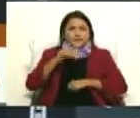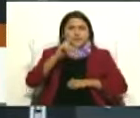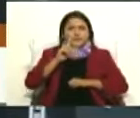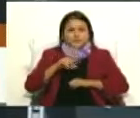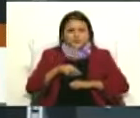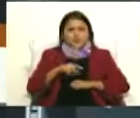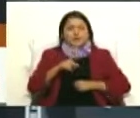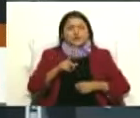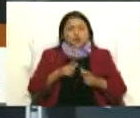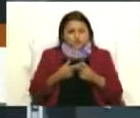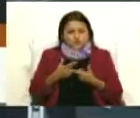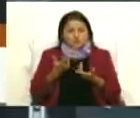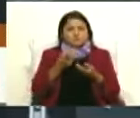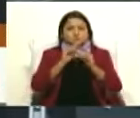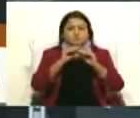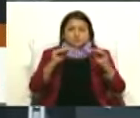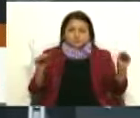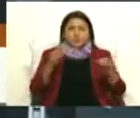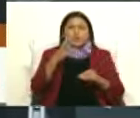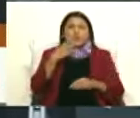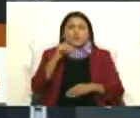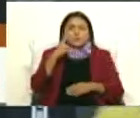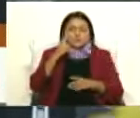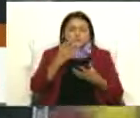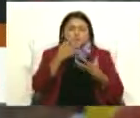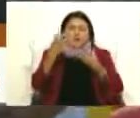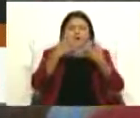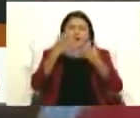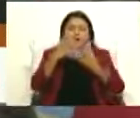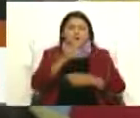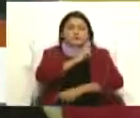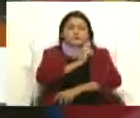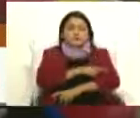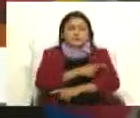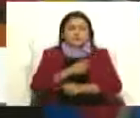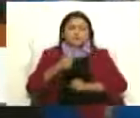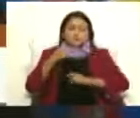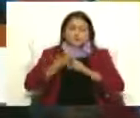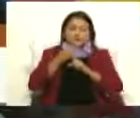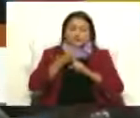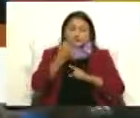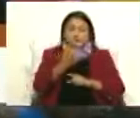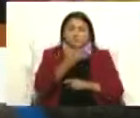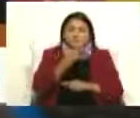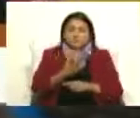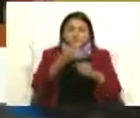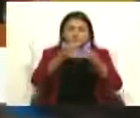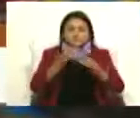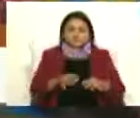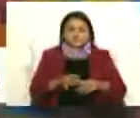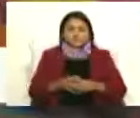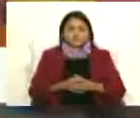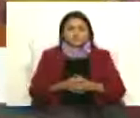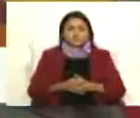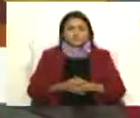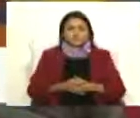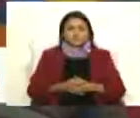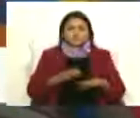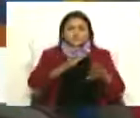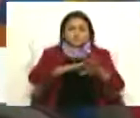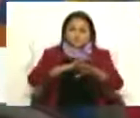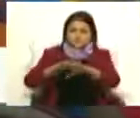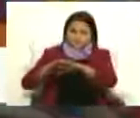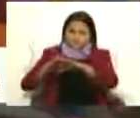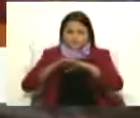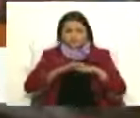juventud un grito de fuerza, de combate para este 3 de diciembre. Se lo pido también